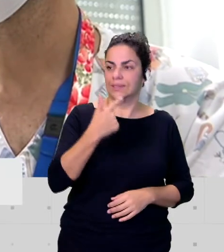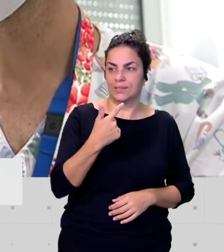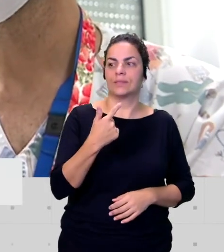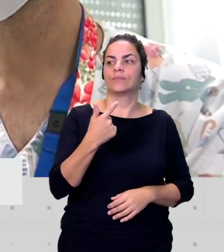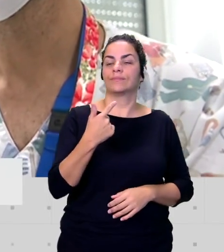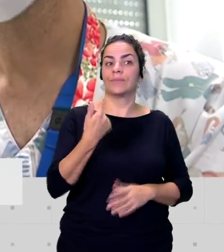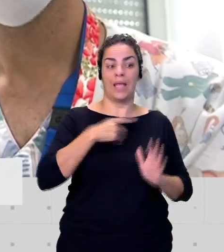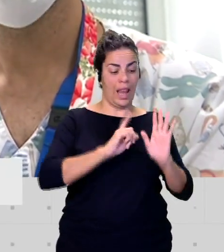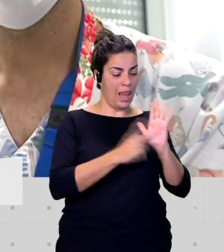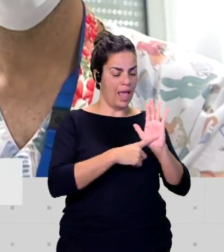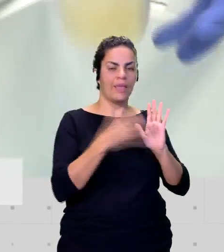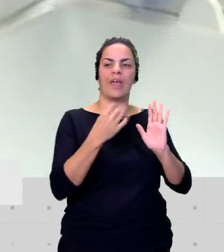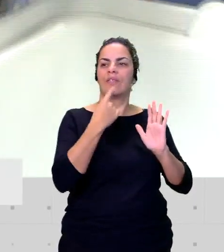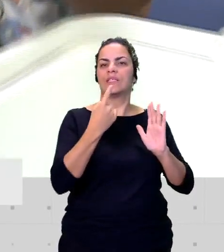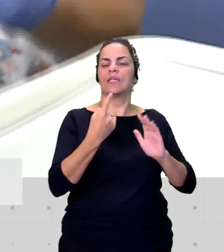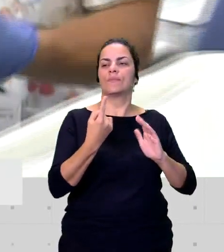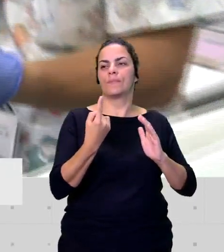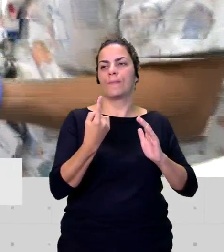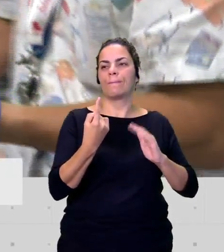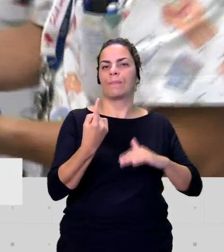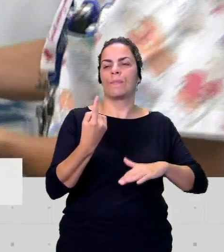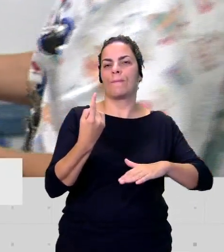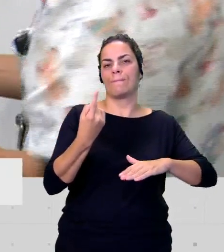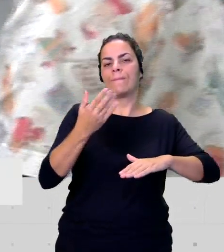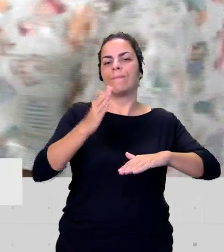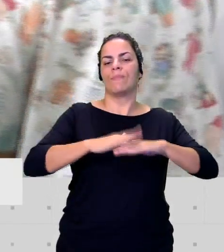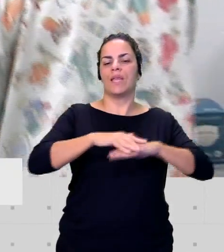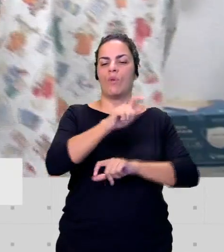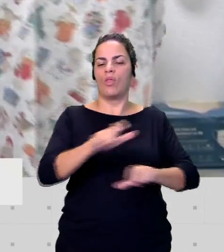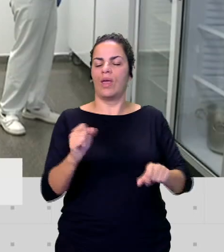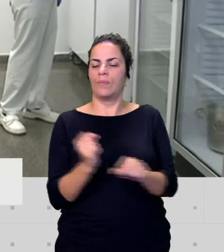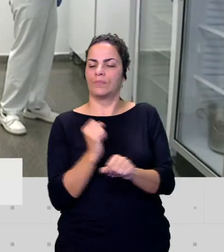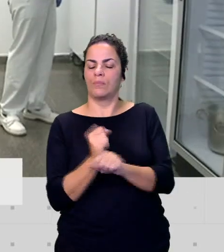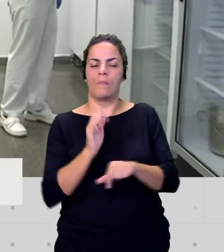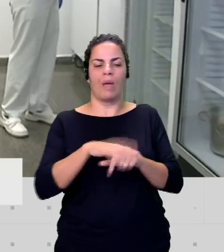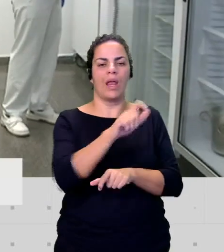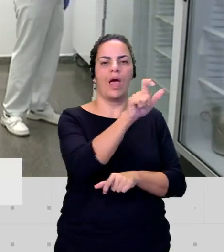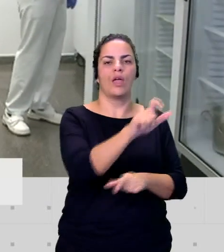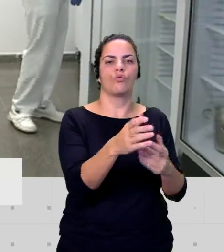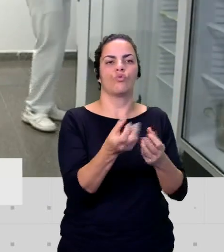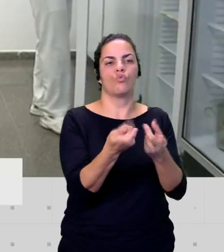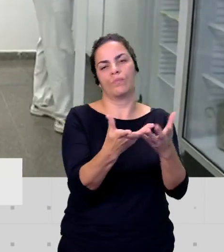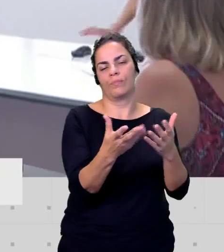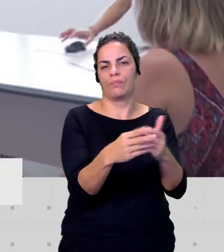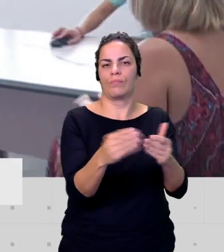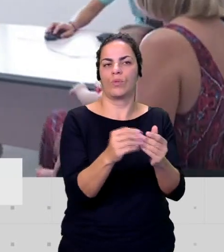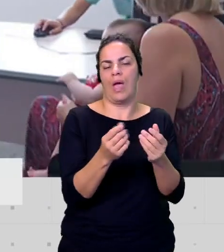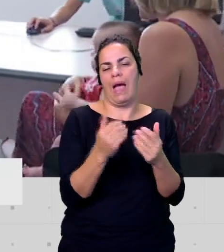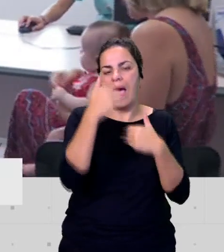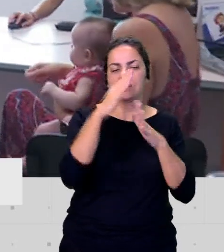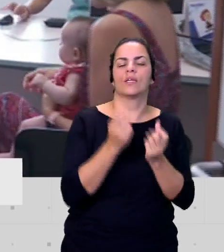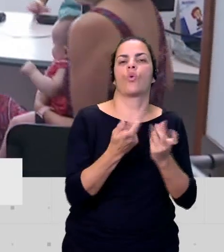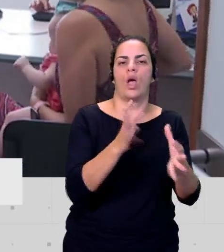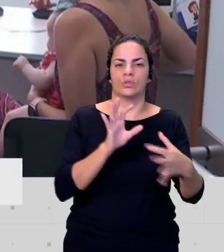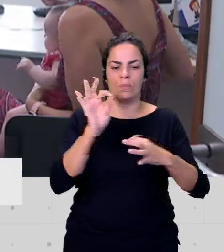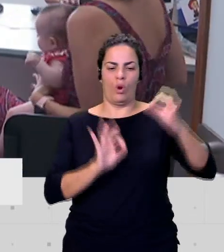se establezca cuál es el mínimo que se puede establecer de personal que atienda número de pacientes. ¿Vale? Pero eso ha quedado a las puertas, llevamos años